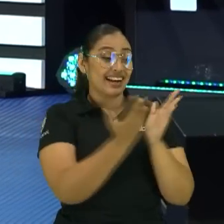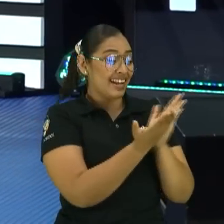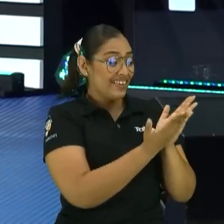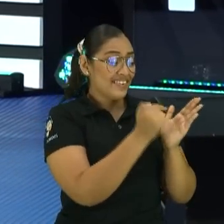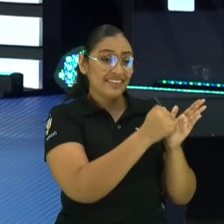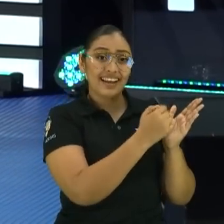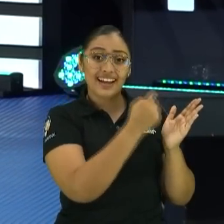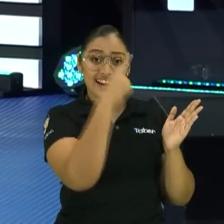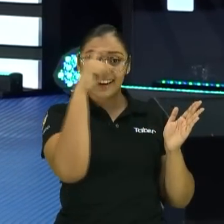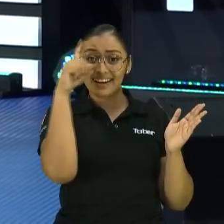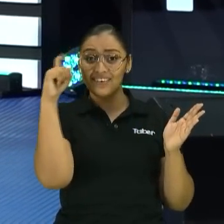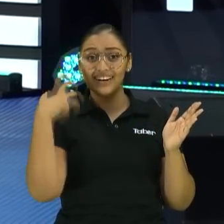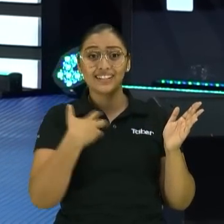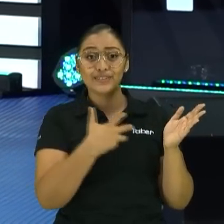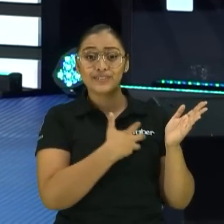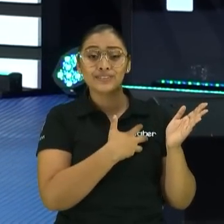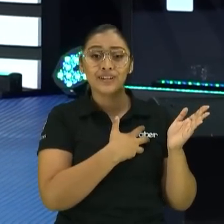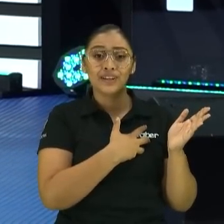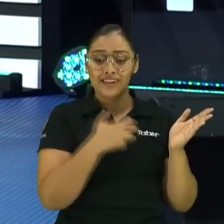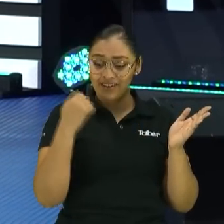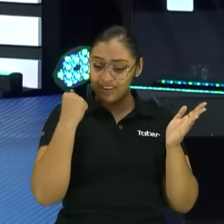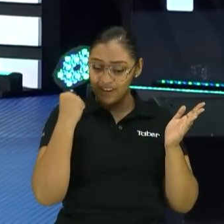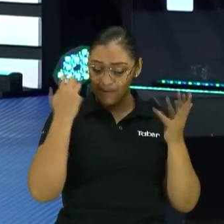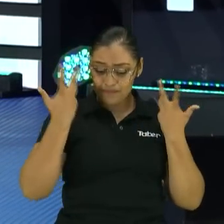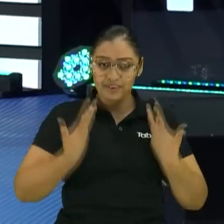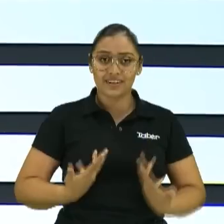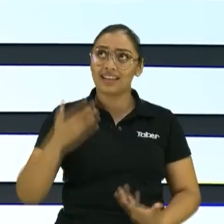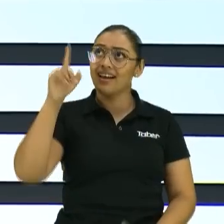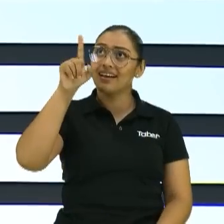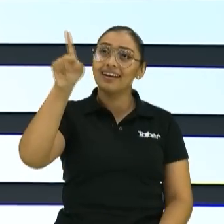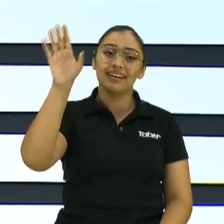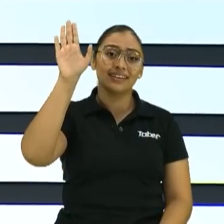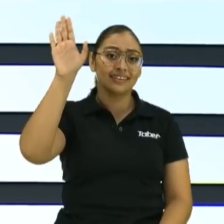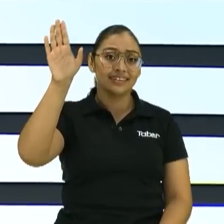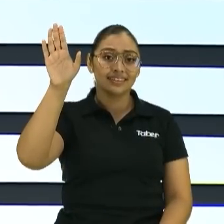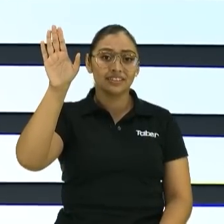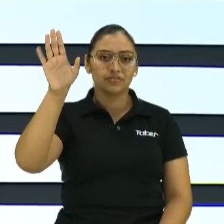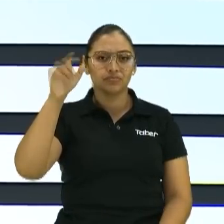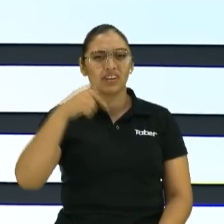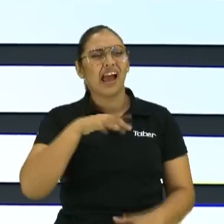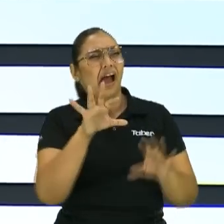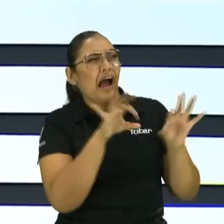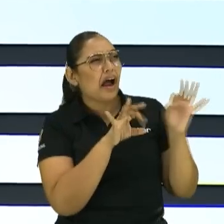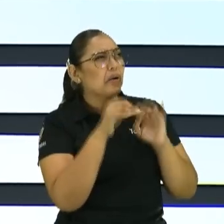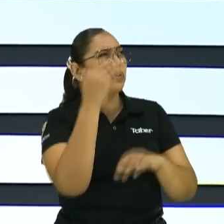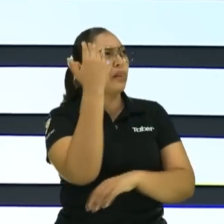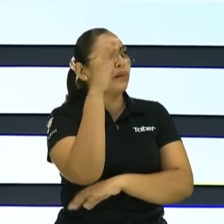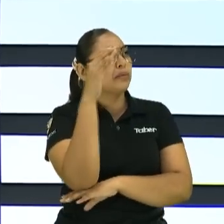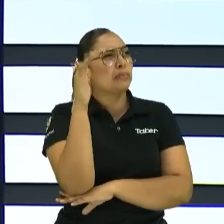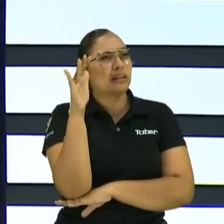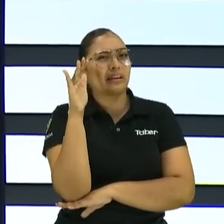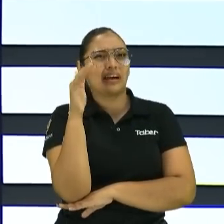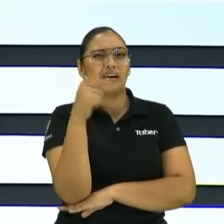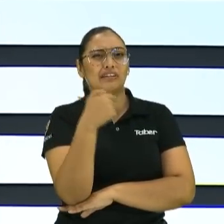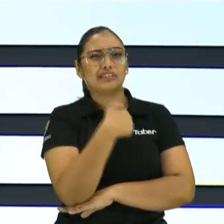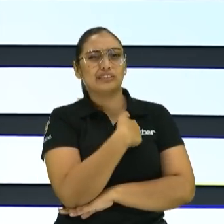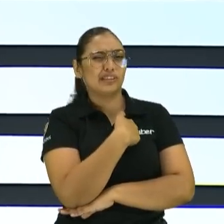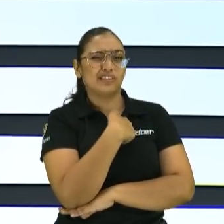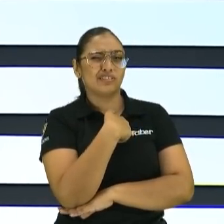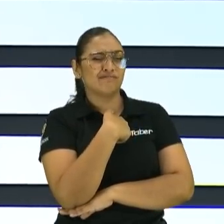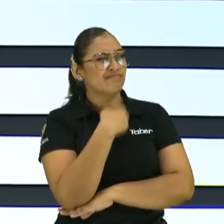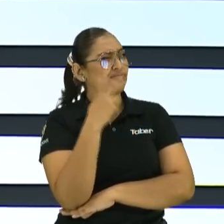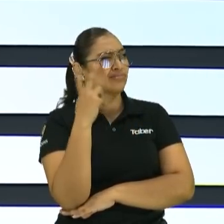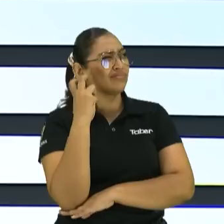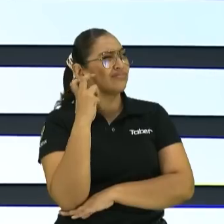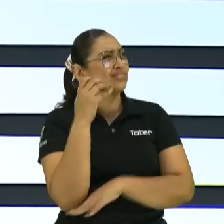importante somos para él hay predicadores que yo respeto pero no los escucho mucho porque me hacen sentir mal y todo es un problema y